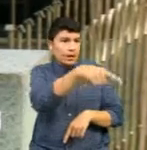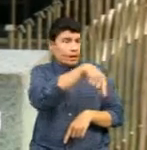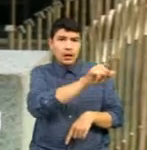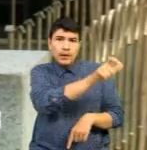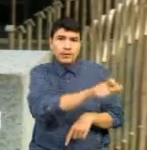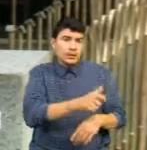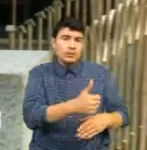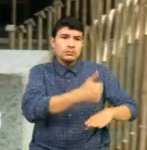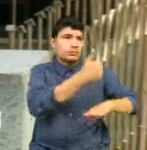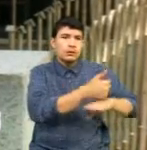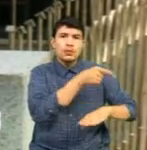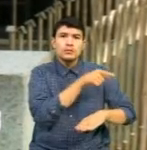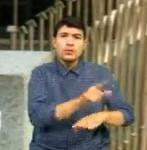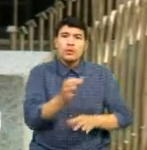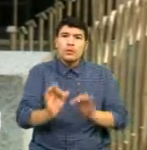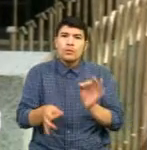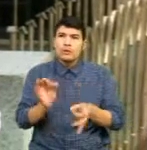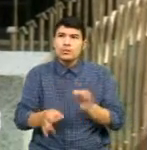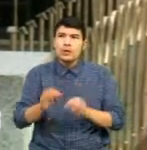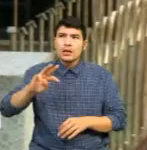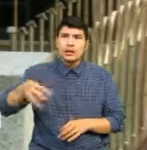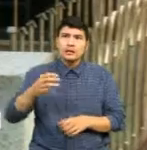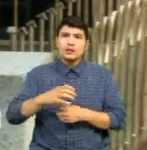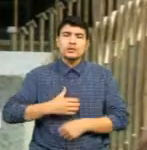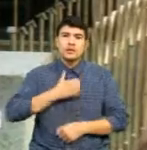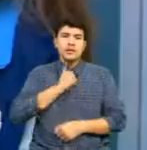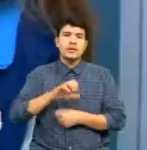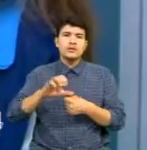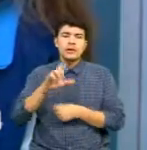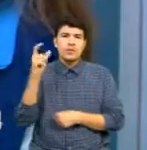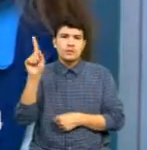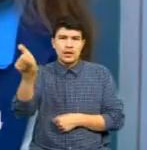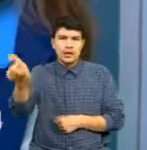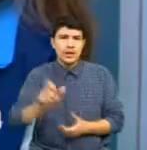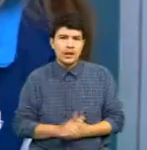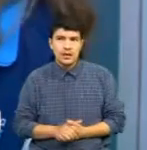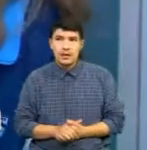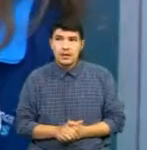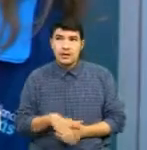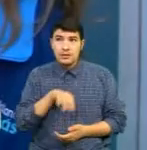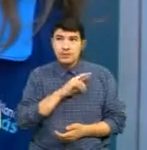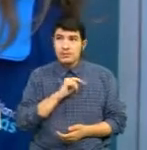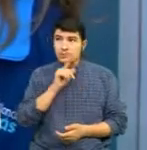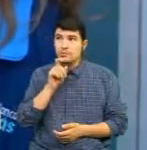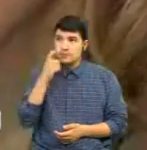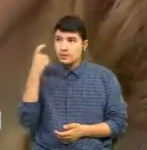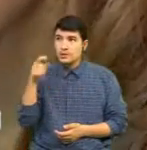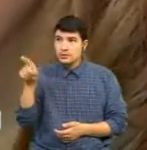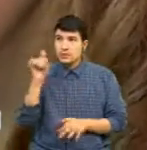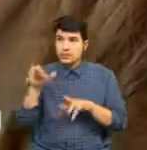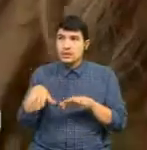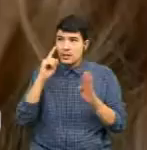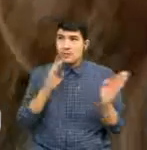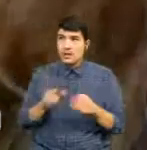este proceso para parar a un juzgado tercero civil del circuito de bucaramanga ante este caso buscamos a la secretaria de planeación del municipio